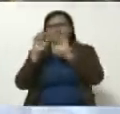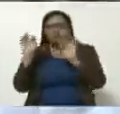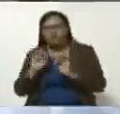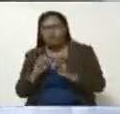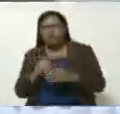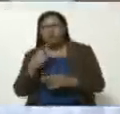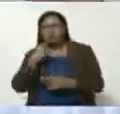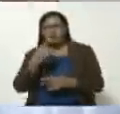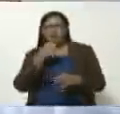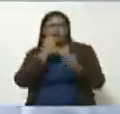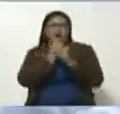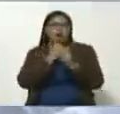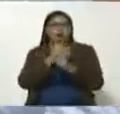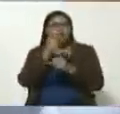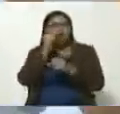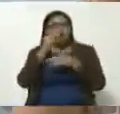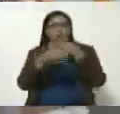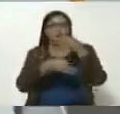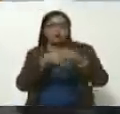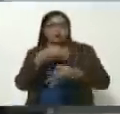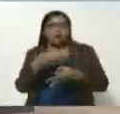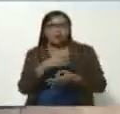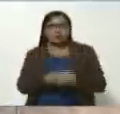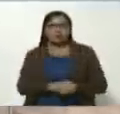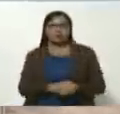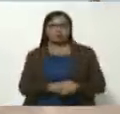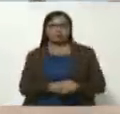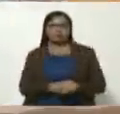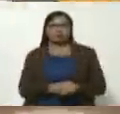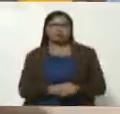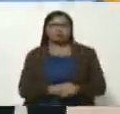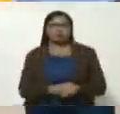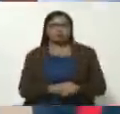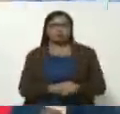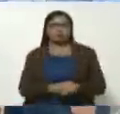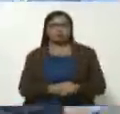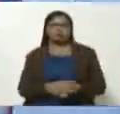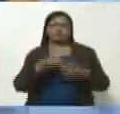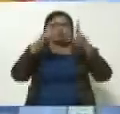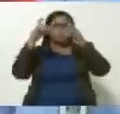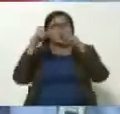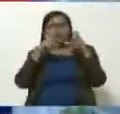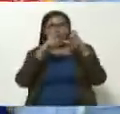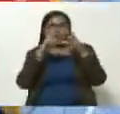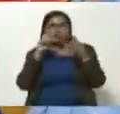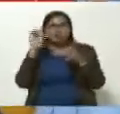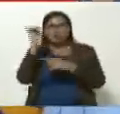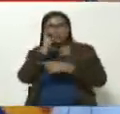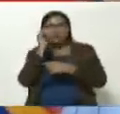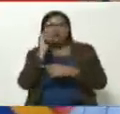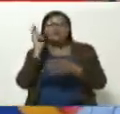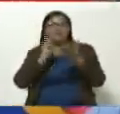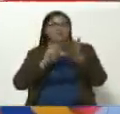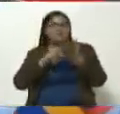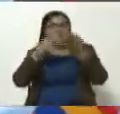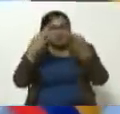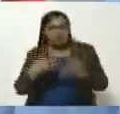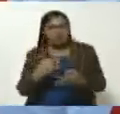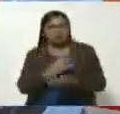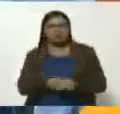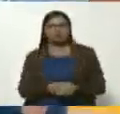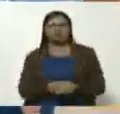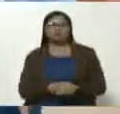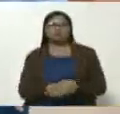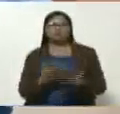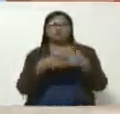los trabajadores allí tomando fotos, mandando videos, diciendo es realidad, es verdad. Incluso